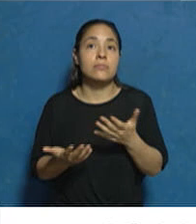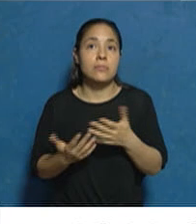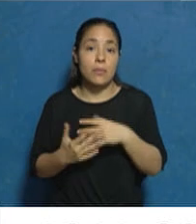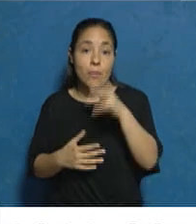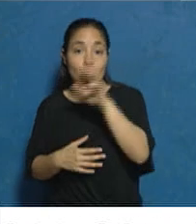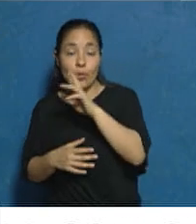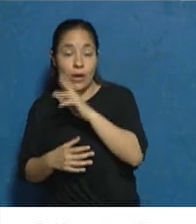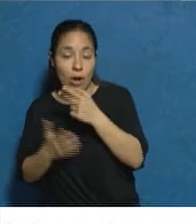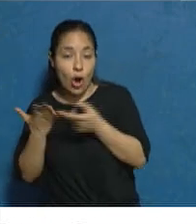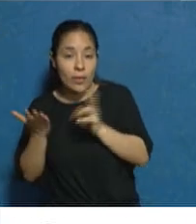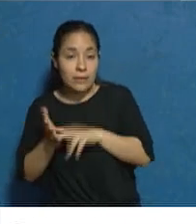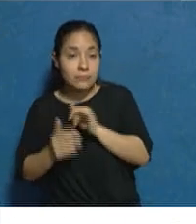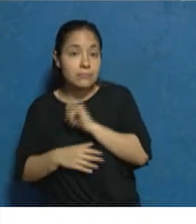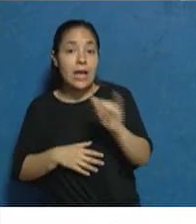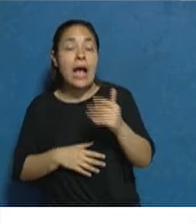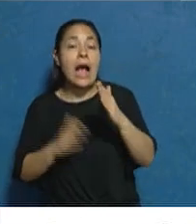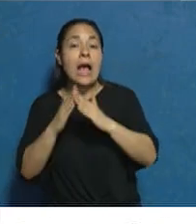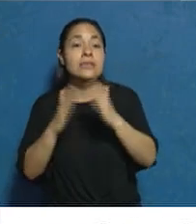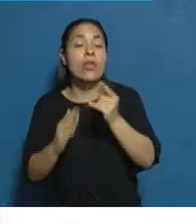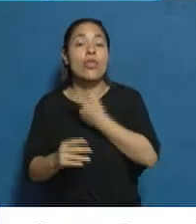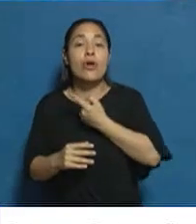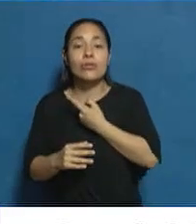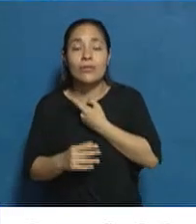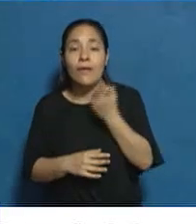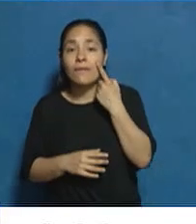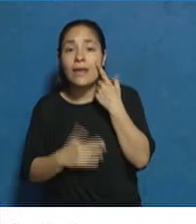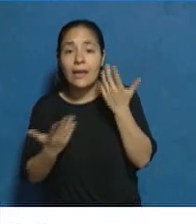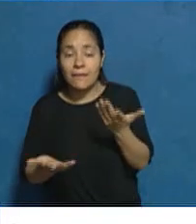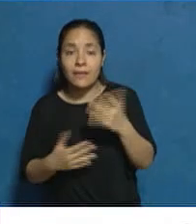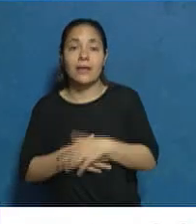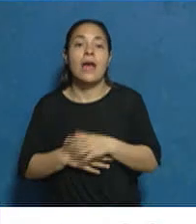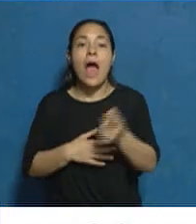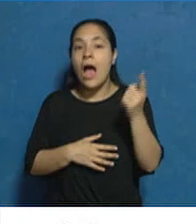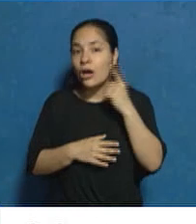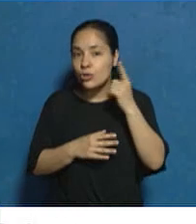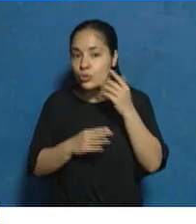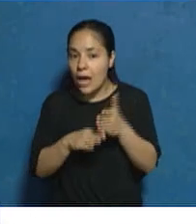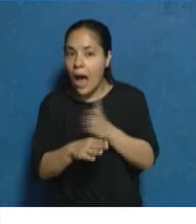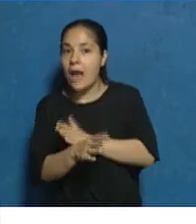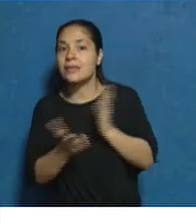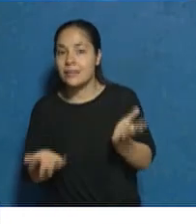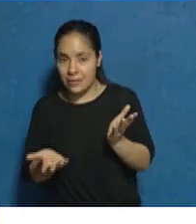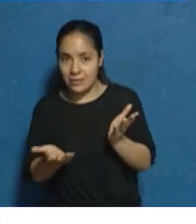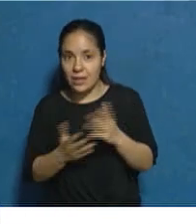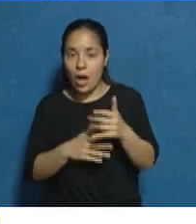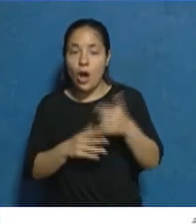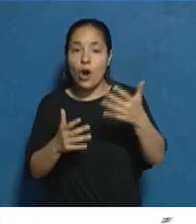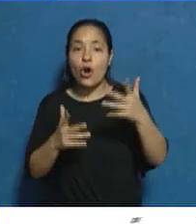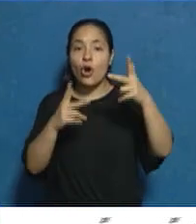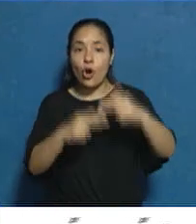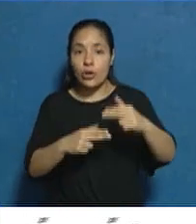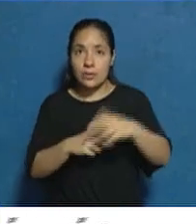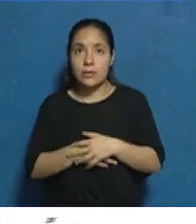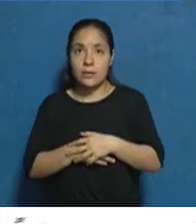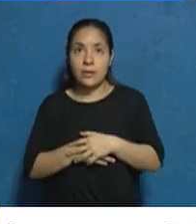operadora nuevamente le dice, dígame cuál es su domicilio, así podemos ayudarla. Y escuchen bien los segundos antes de que se corte la llamada, porque ella